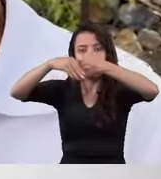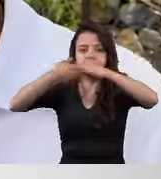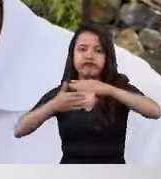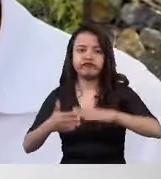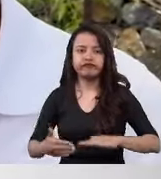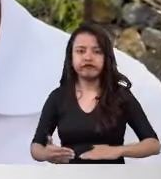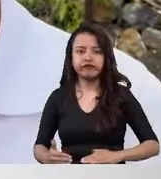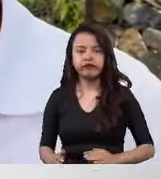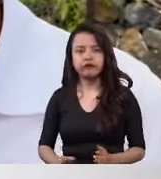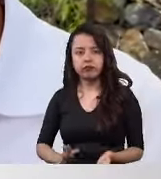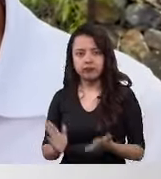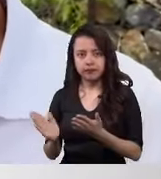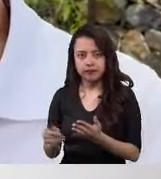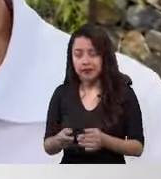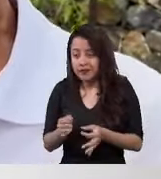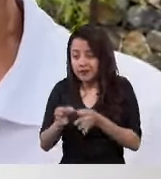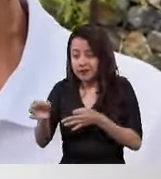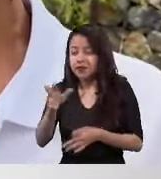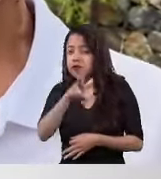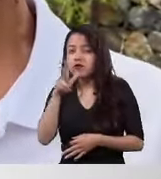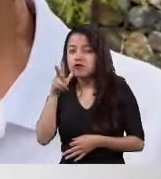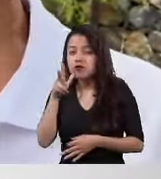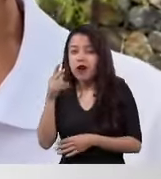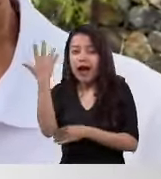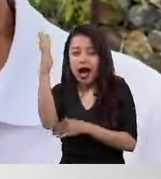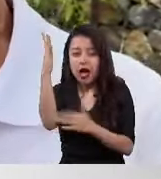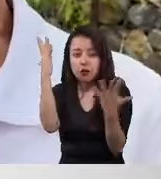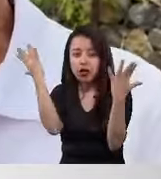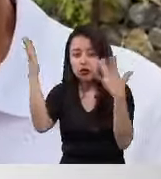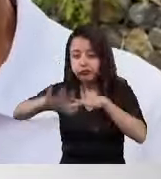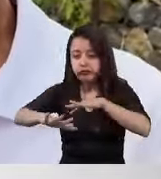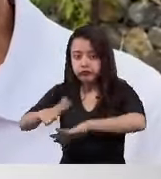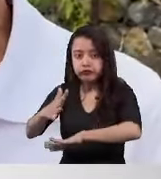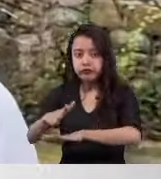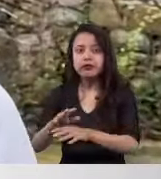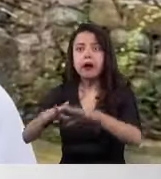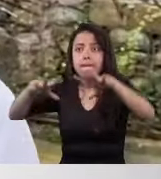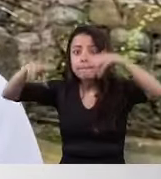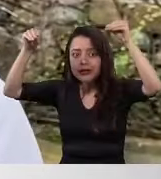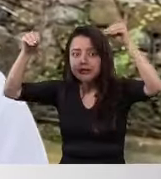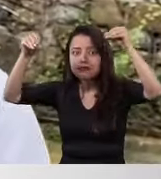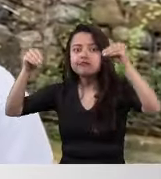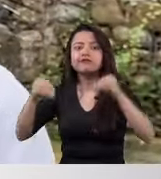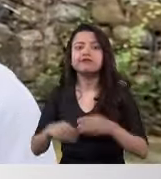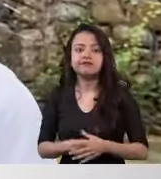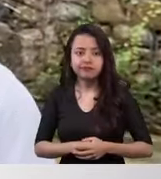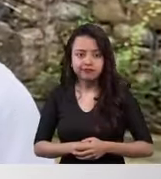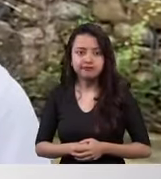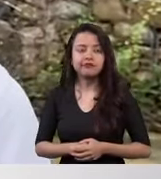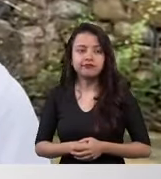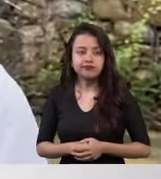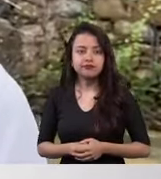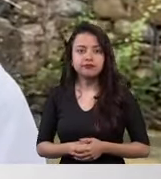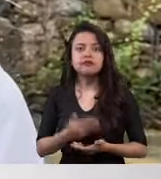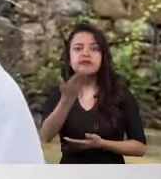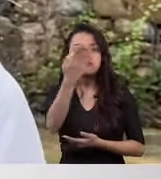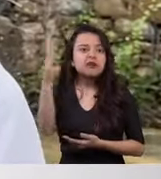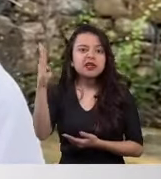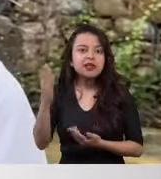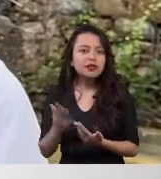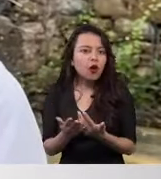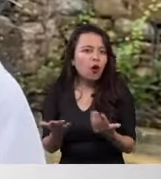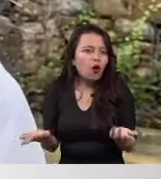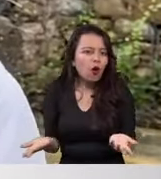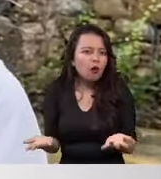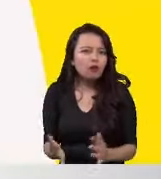zona rural se presentó varias caídas de árboles que dejó sin luz a varias veredas. Andrea, en Barranquilla, ¿cómo estuvo la arenosa con las